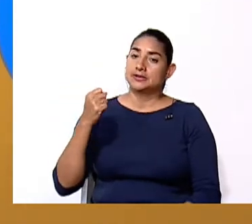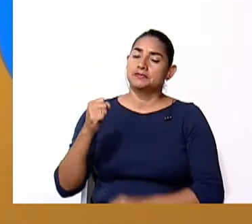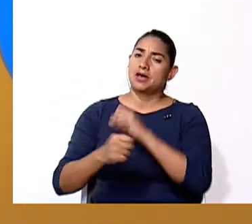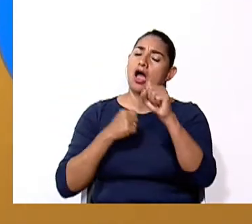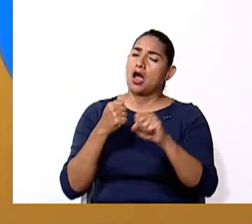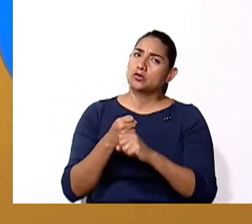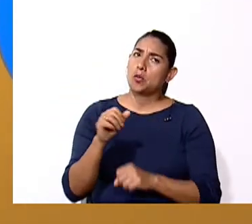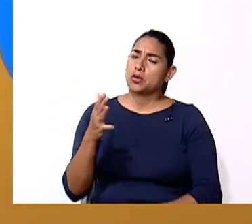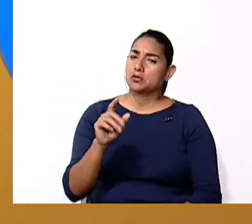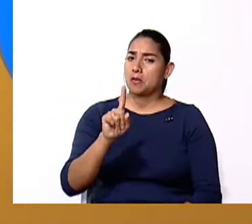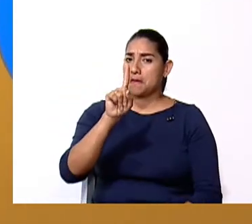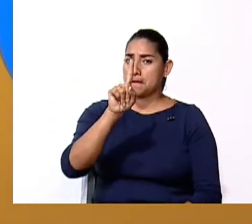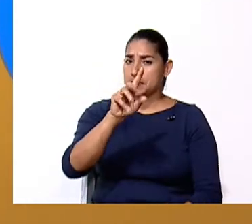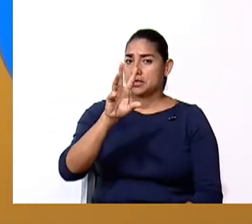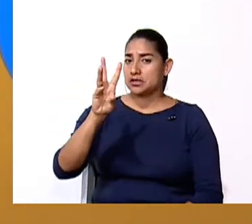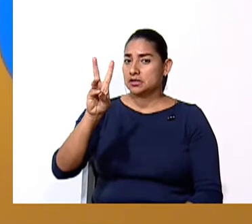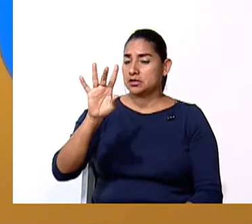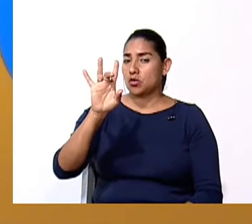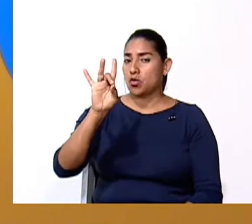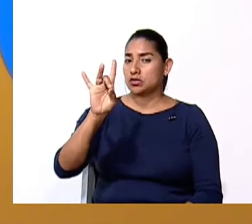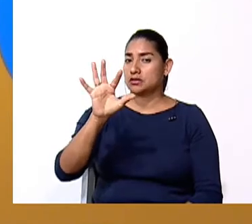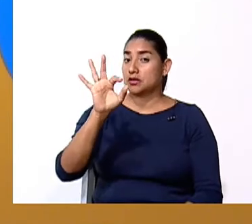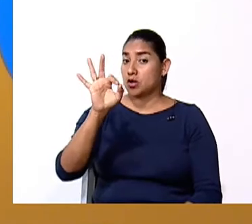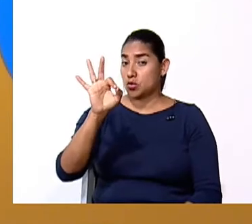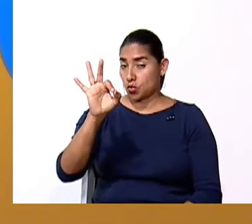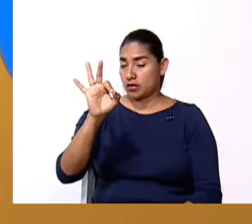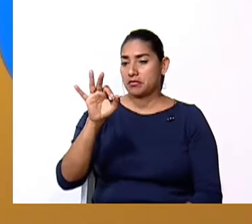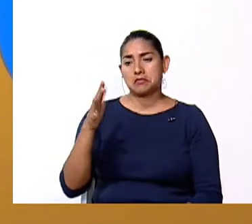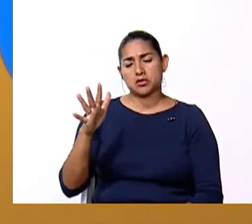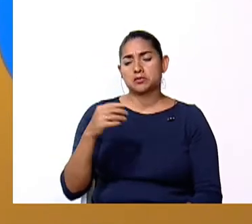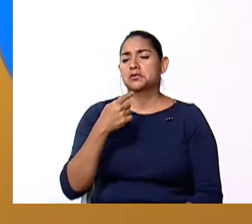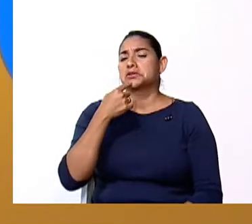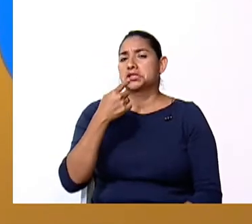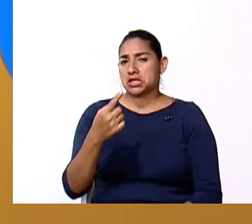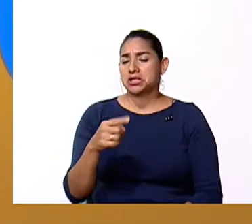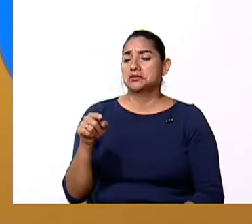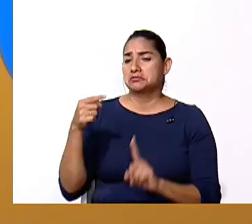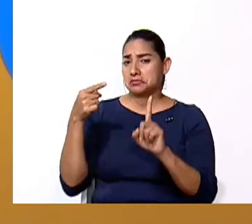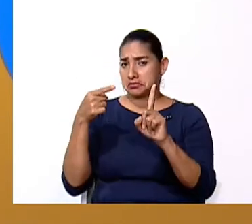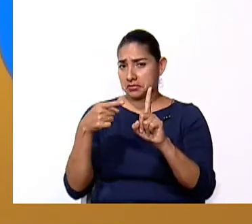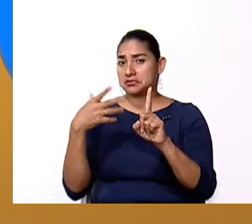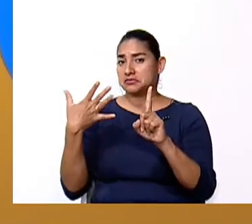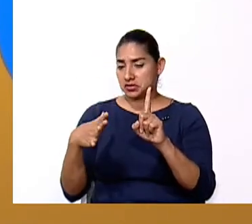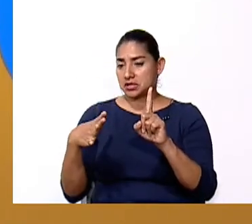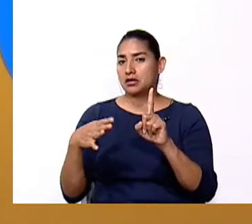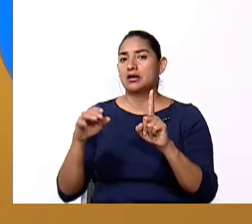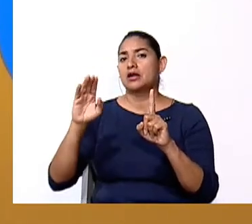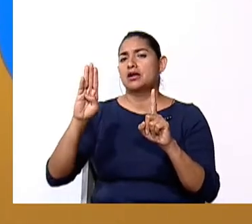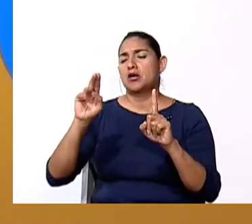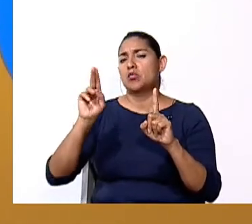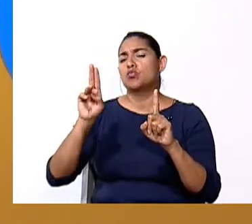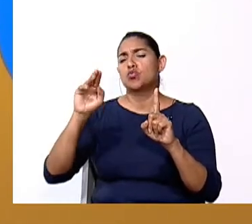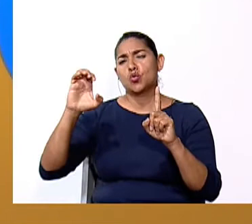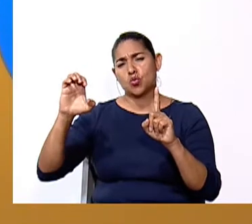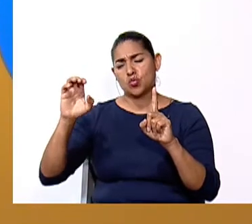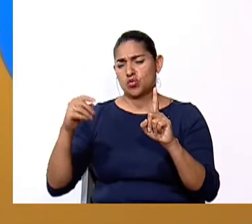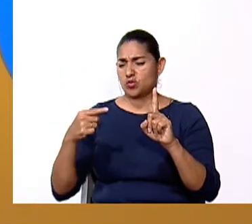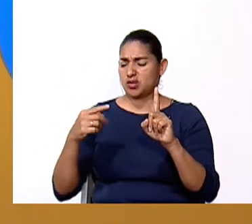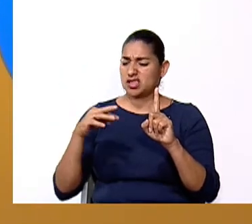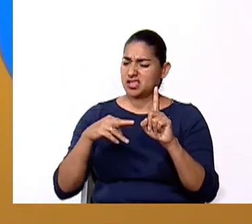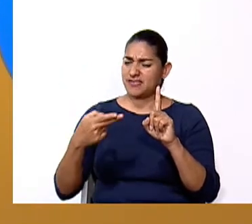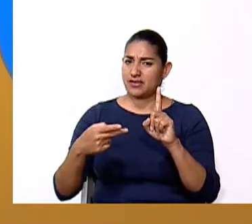Les pongo un reto. Tomen un papel y un lápiz y escriban todas las cosas buenas que le damos de nuestros antepasados.